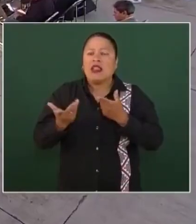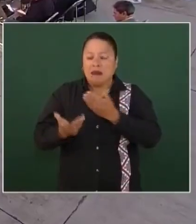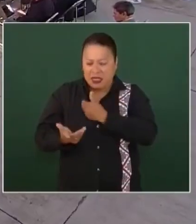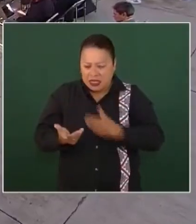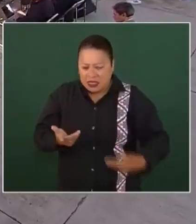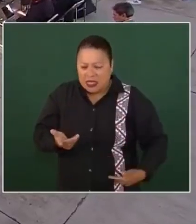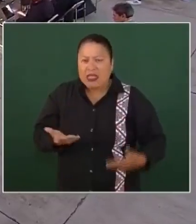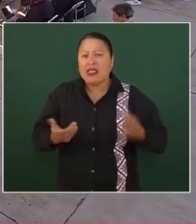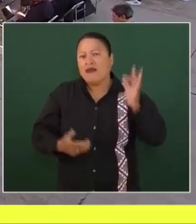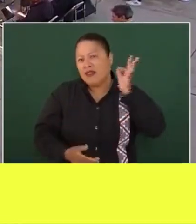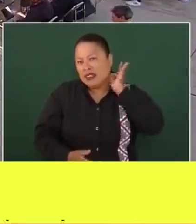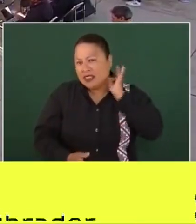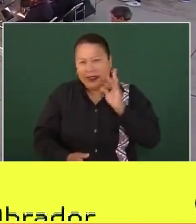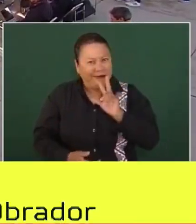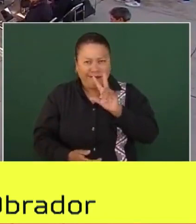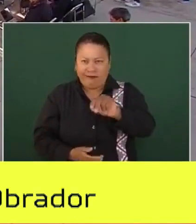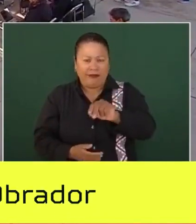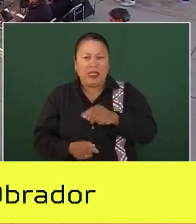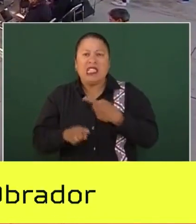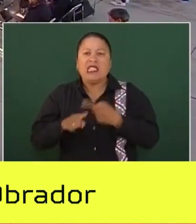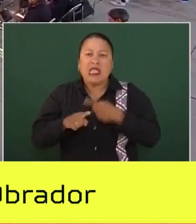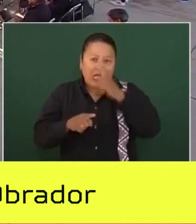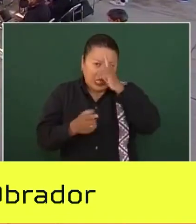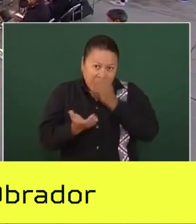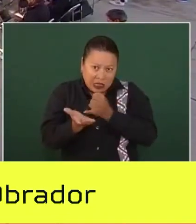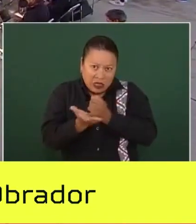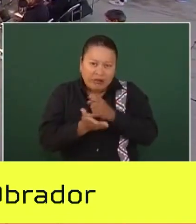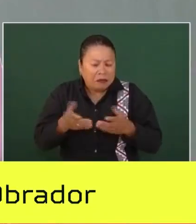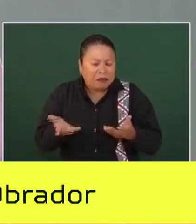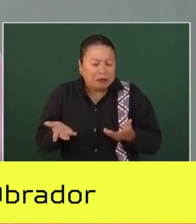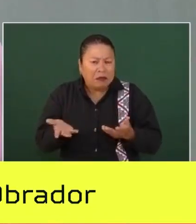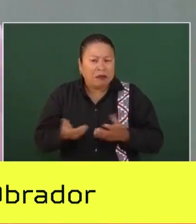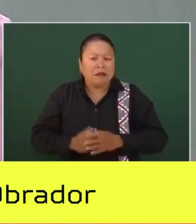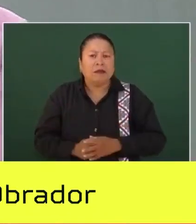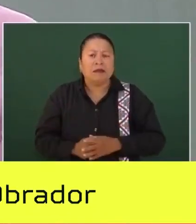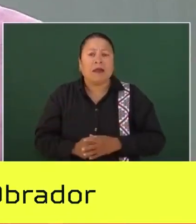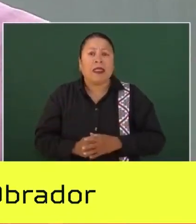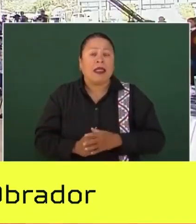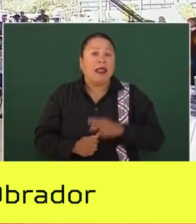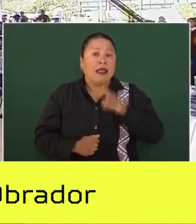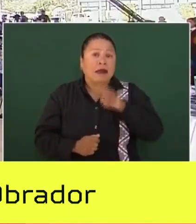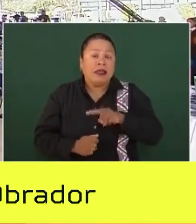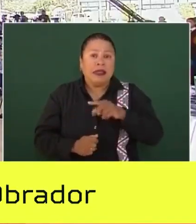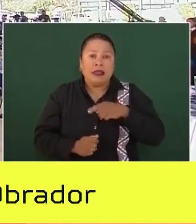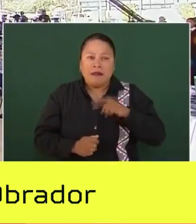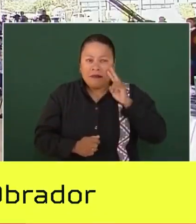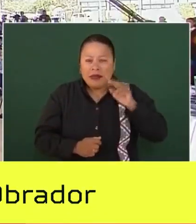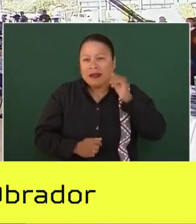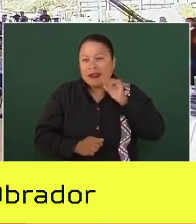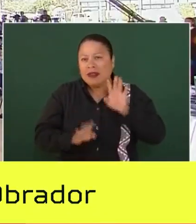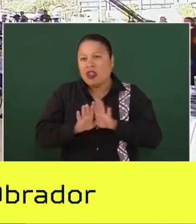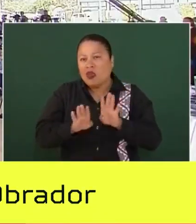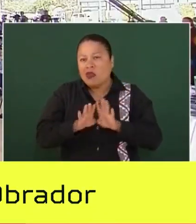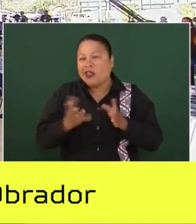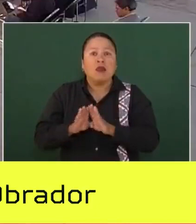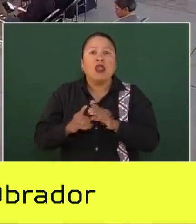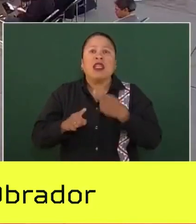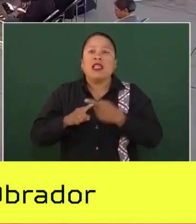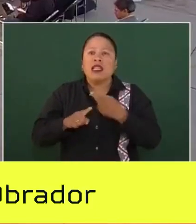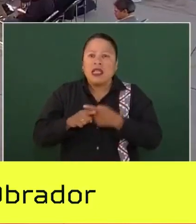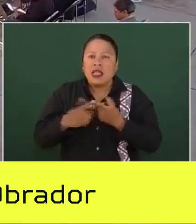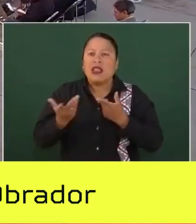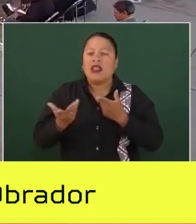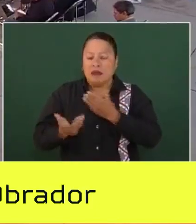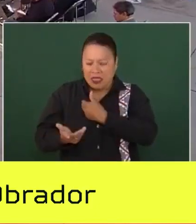decisión de un juez como las tenemos Lamentablemente casi a diario de jueces